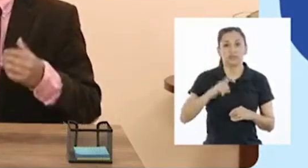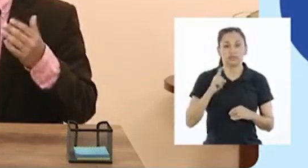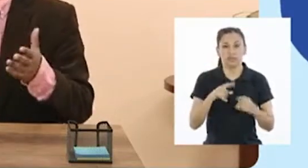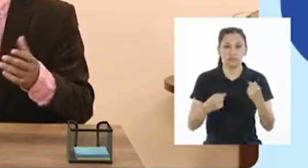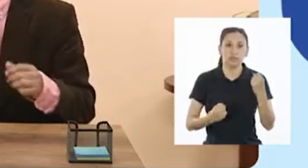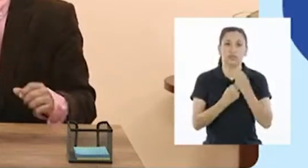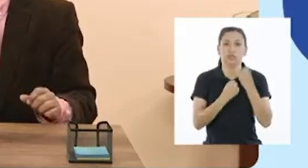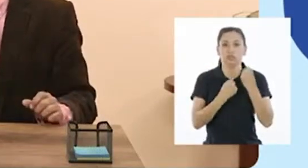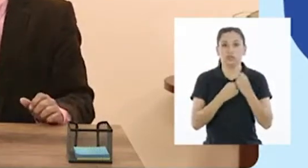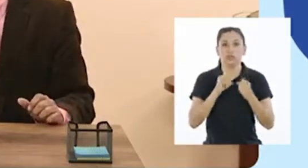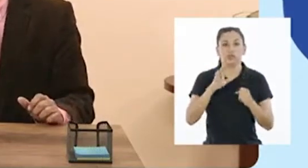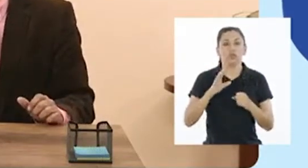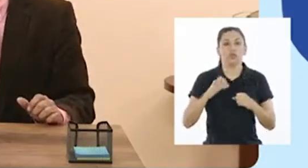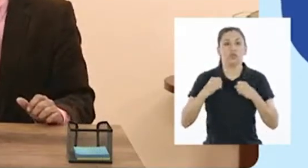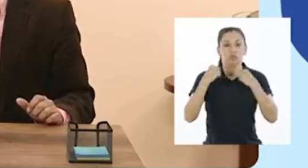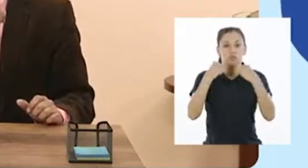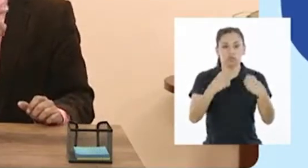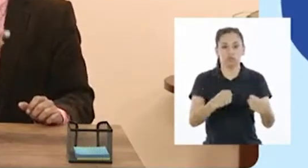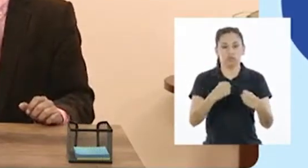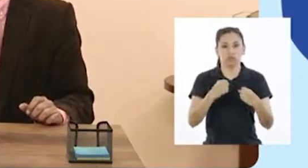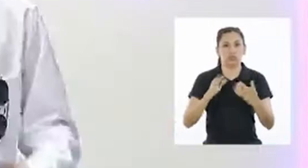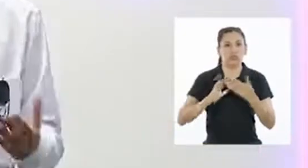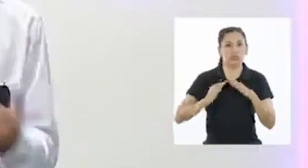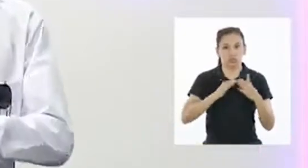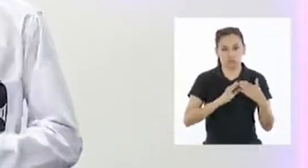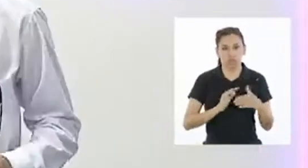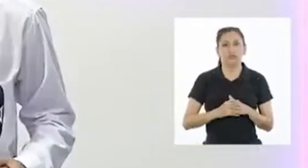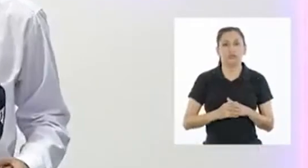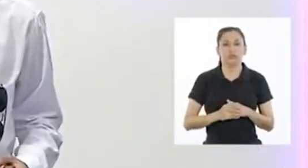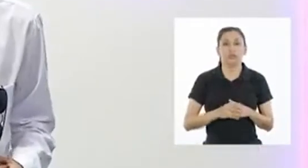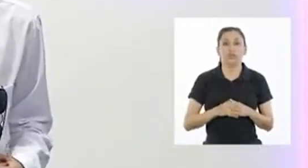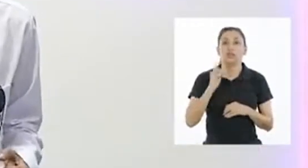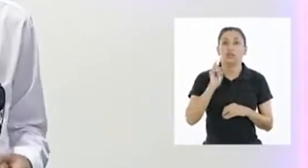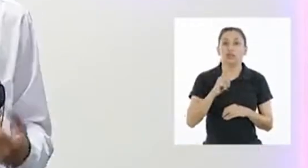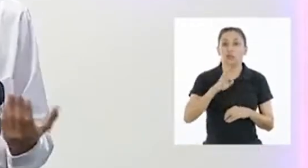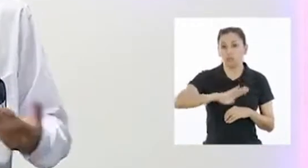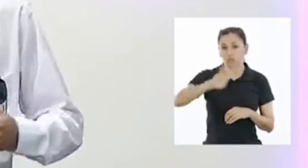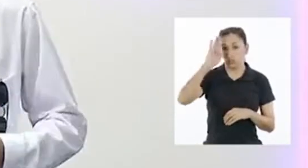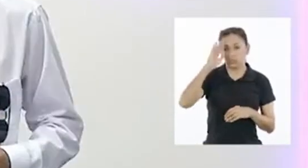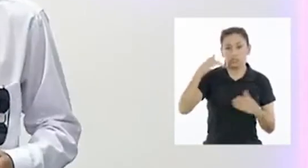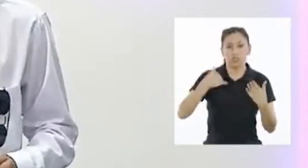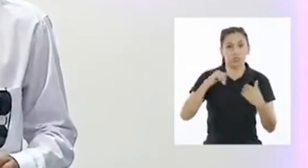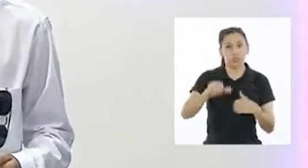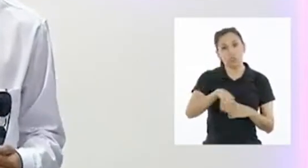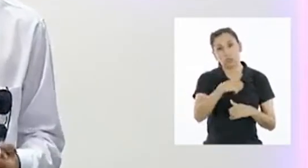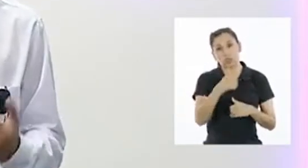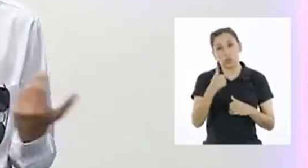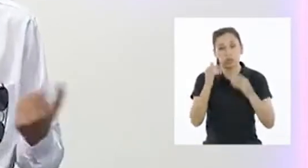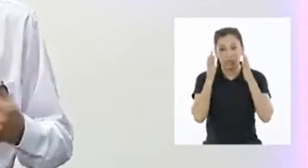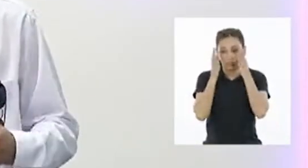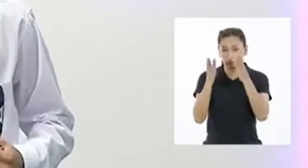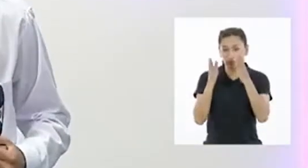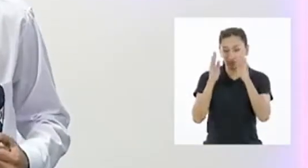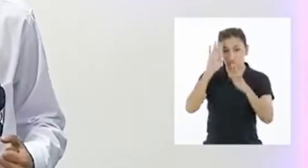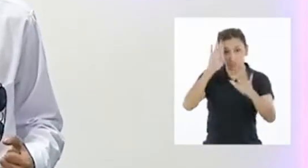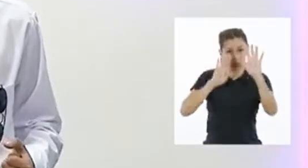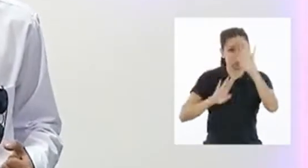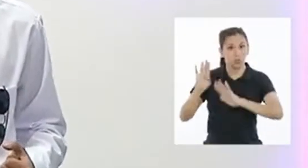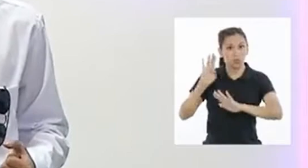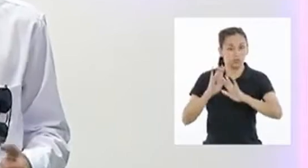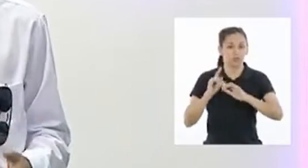requieren el respaldo de la fuerza pública. En la medida en que la policía tenía otras preocupaciones y en última